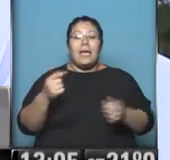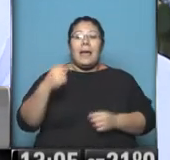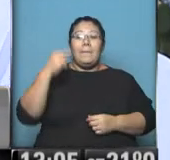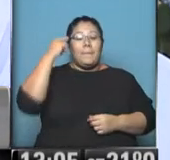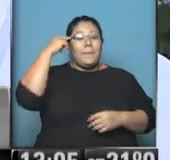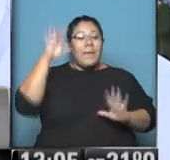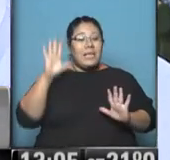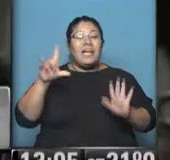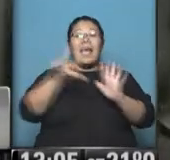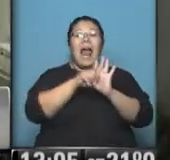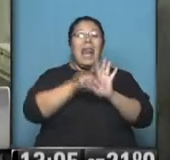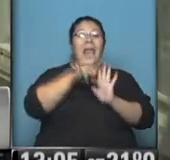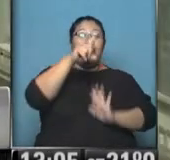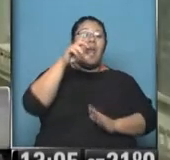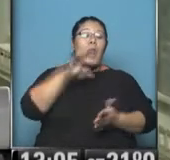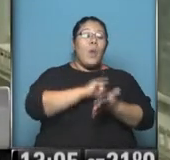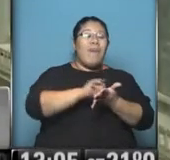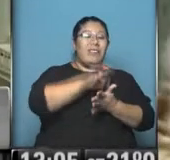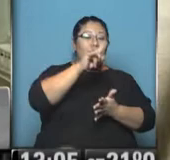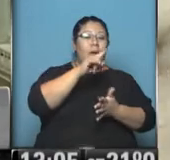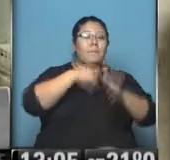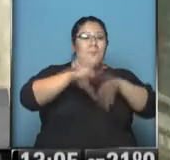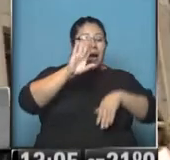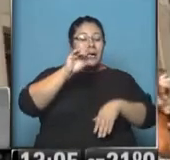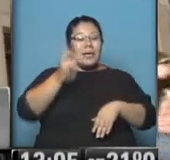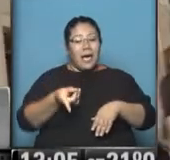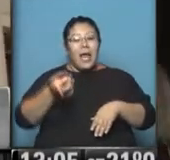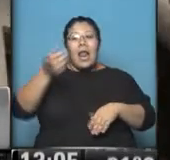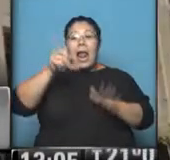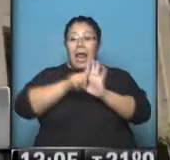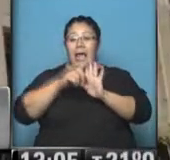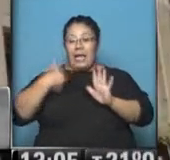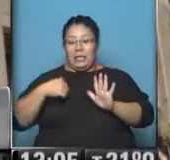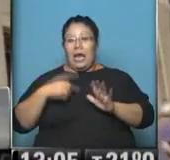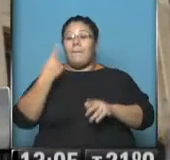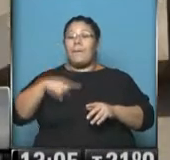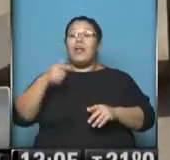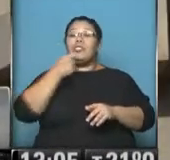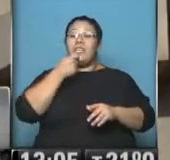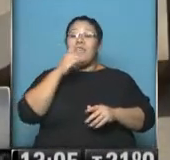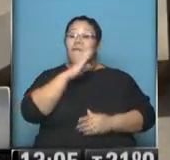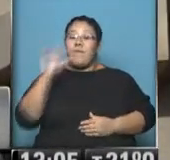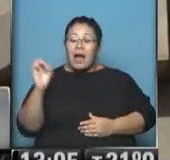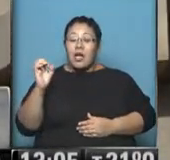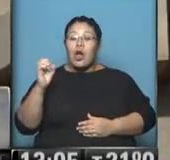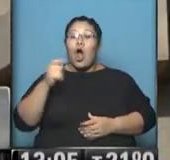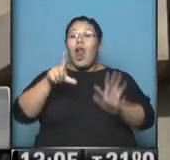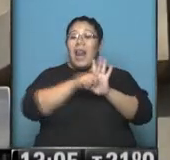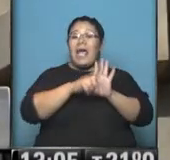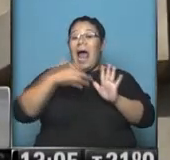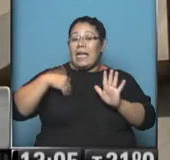está por sobre la ley argentina. Pero imagínate que un bono bajo ley argentina, que tiene que pagar un banco bajo ley